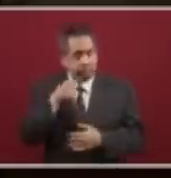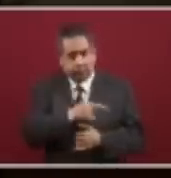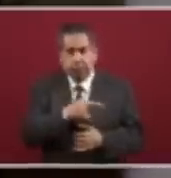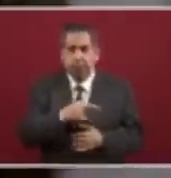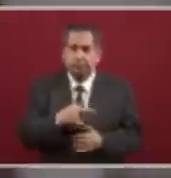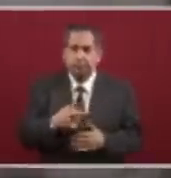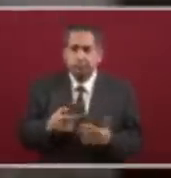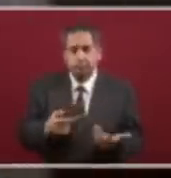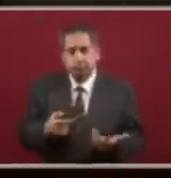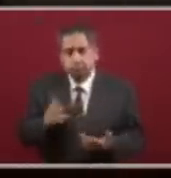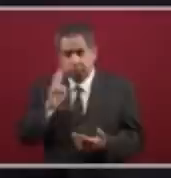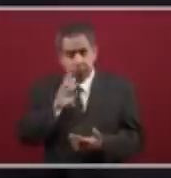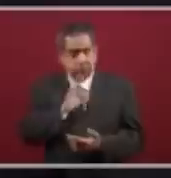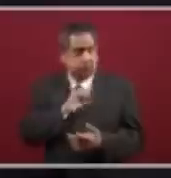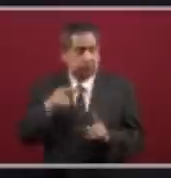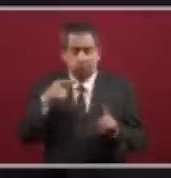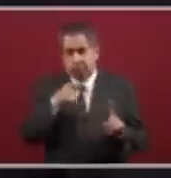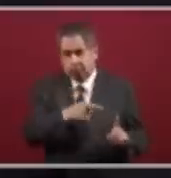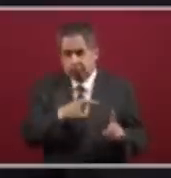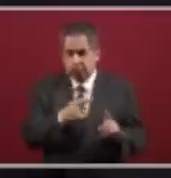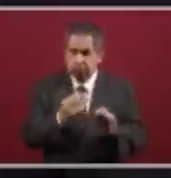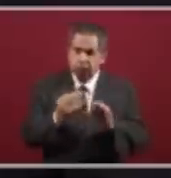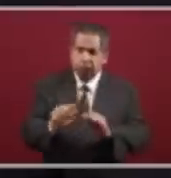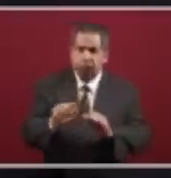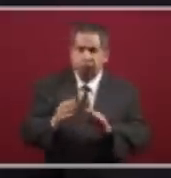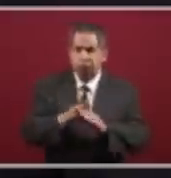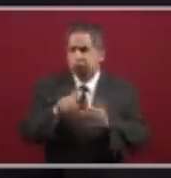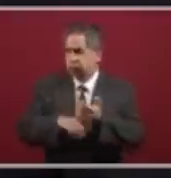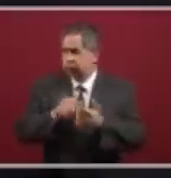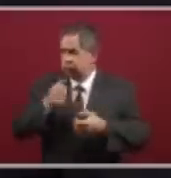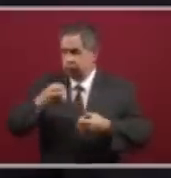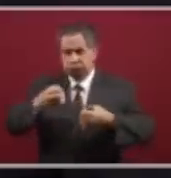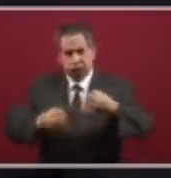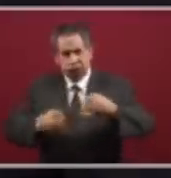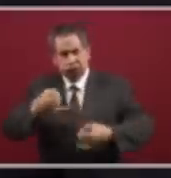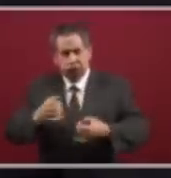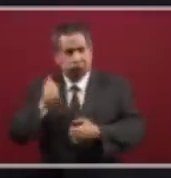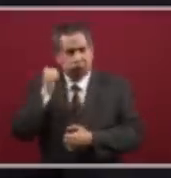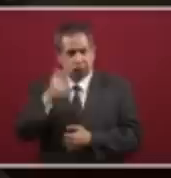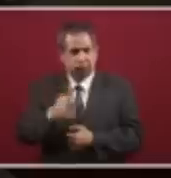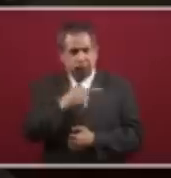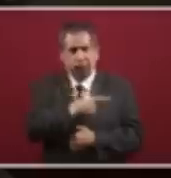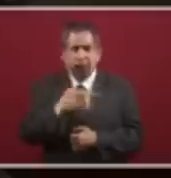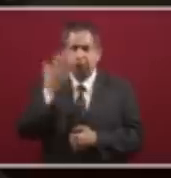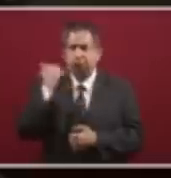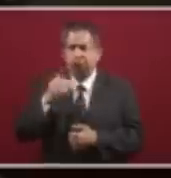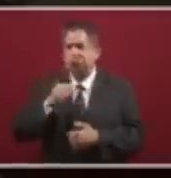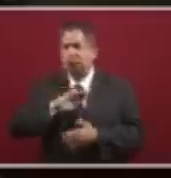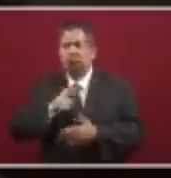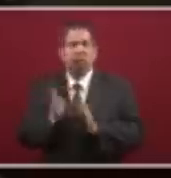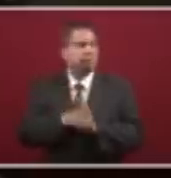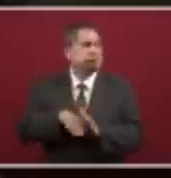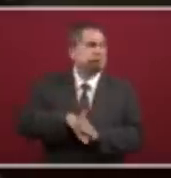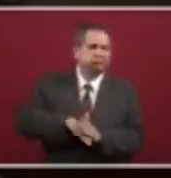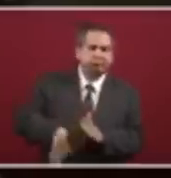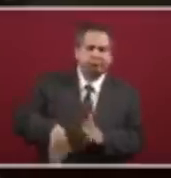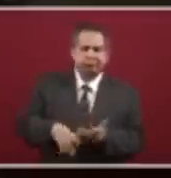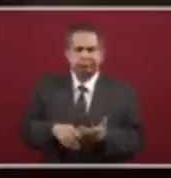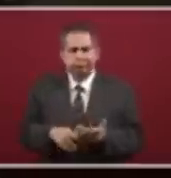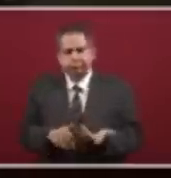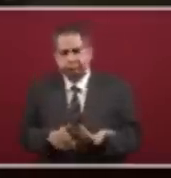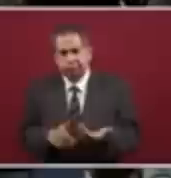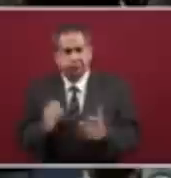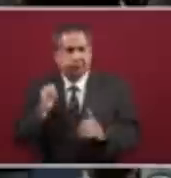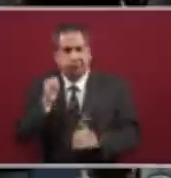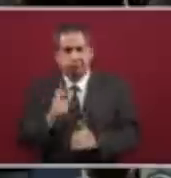pues enfrenta un juicio por haber dado más impunidad de este caso